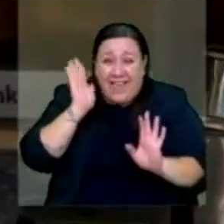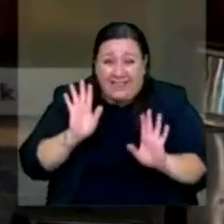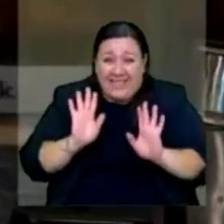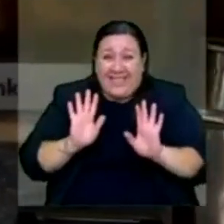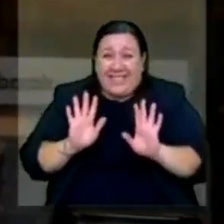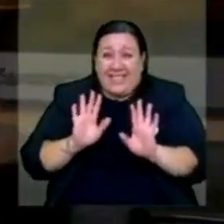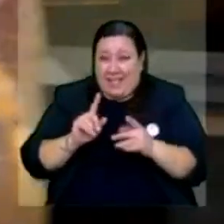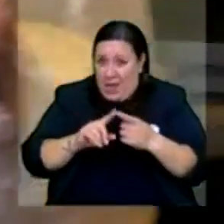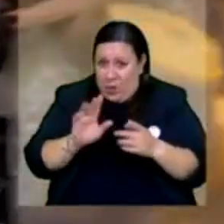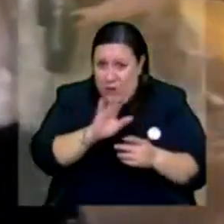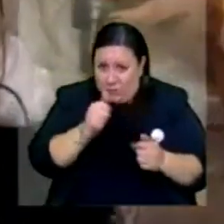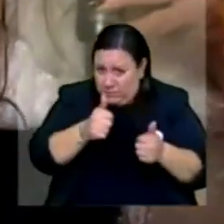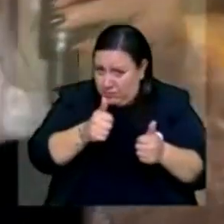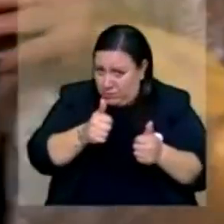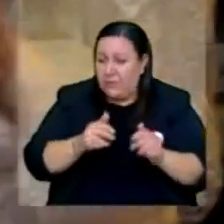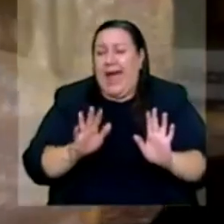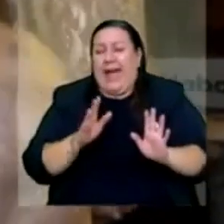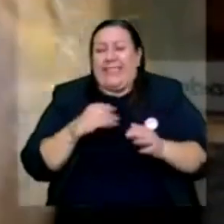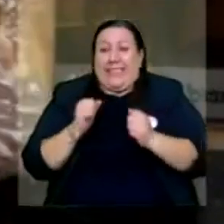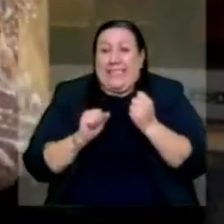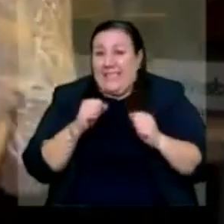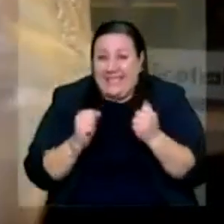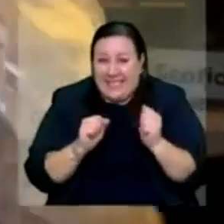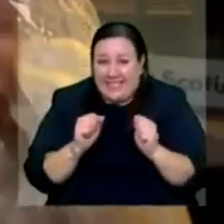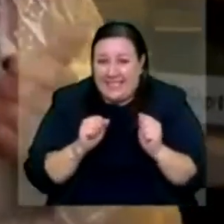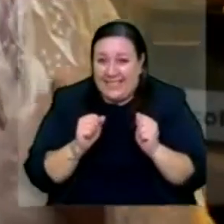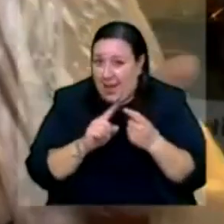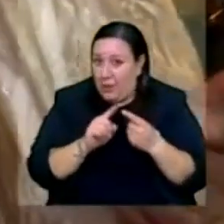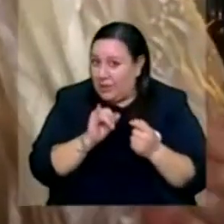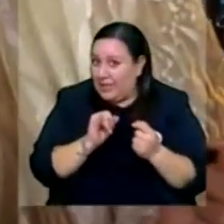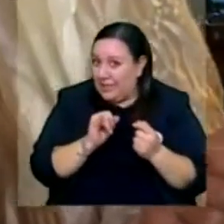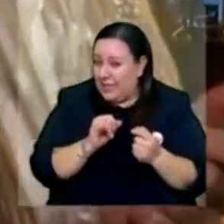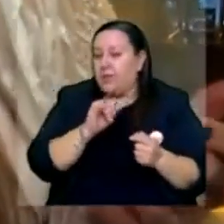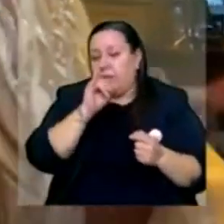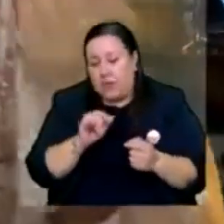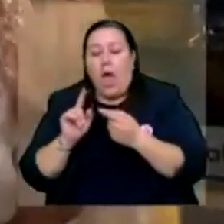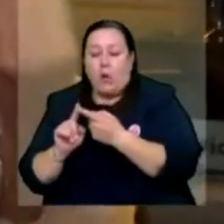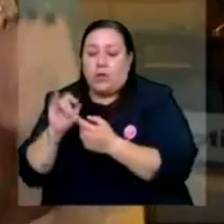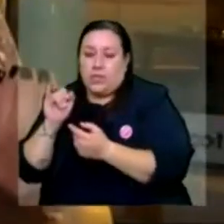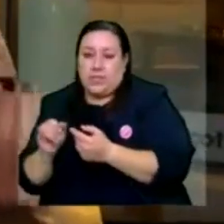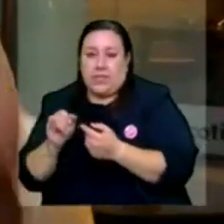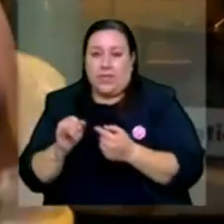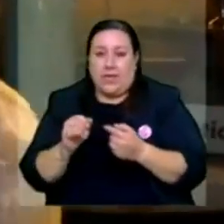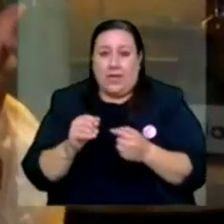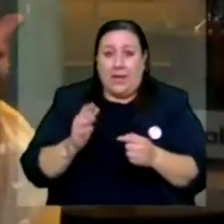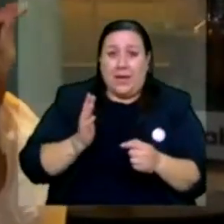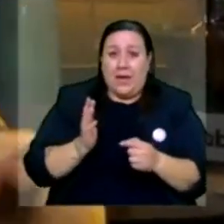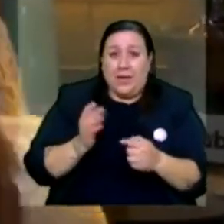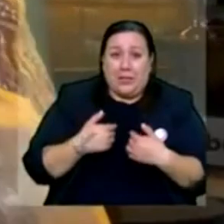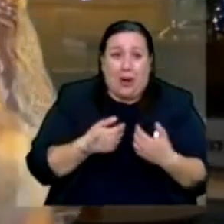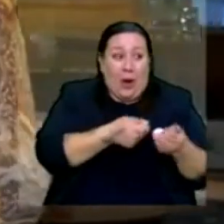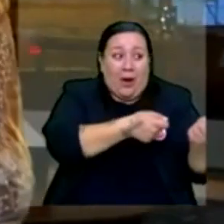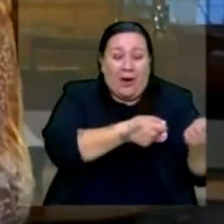acuerdo? Ay, Joaquín, qué vértigo. ¿Estamos de acuerdo? Estamos de acuerdo. La tipa no le pone el micrófono, pero ¿quién lo va a